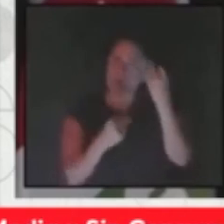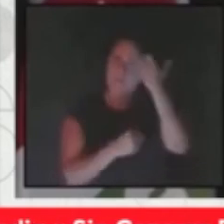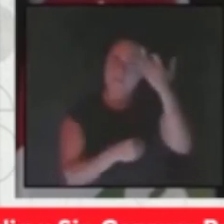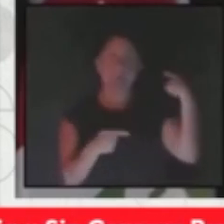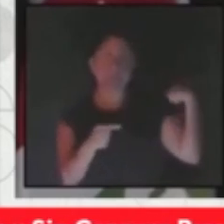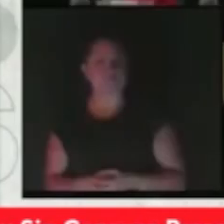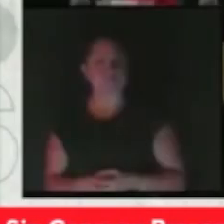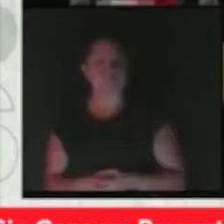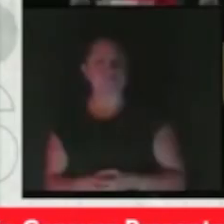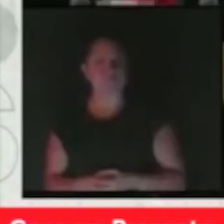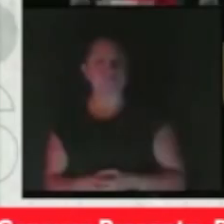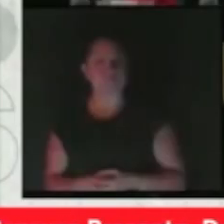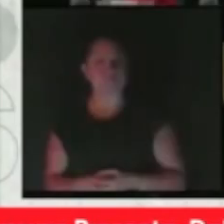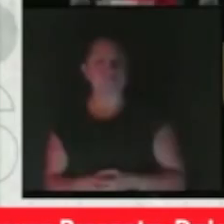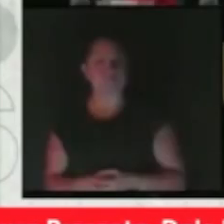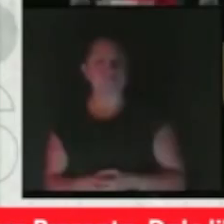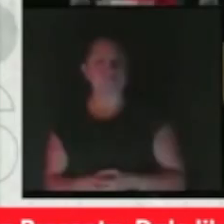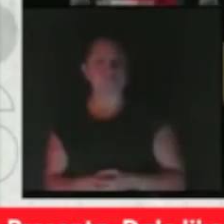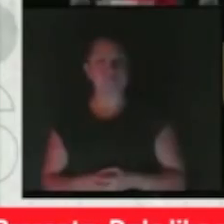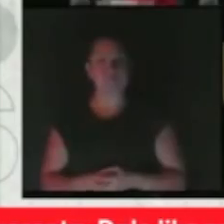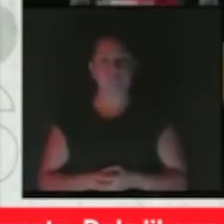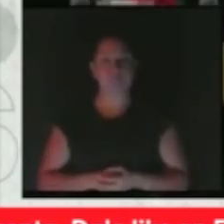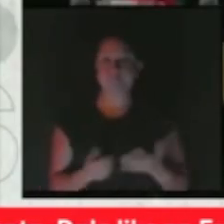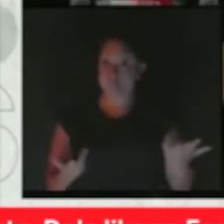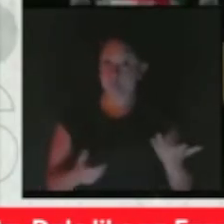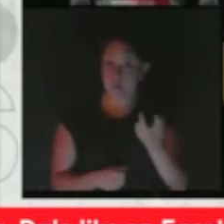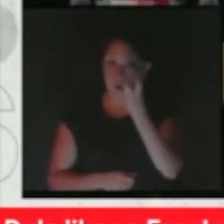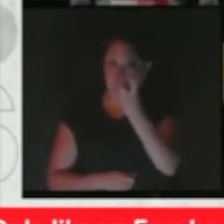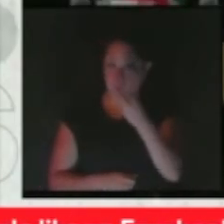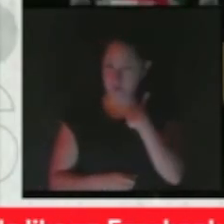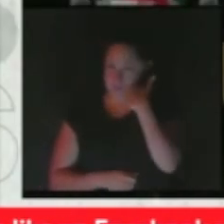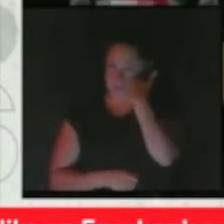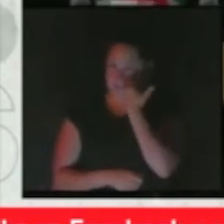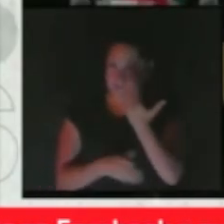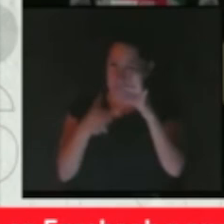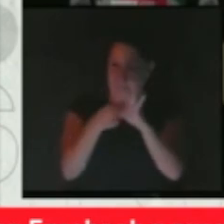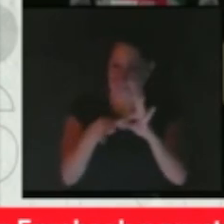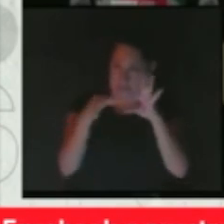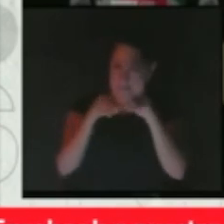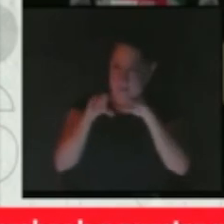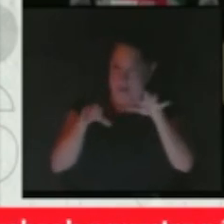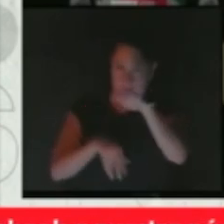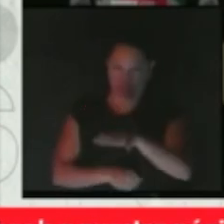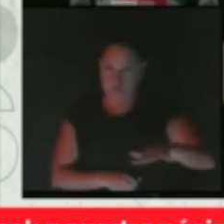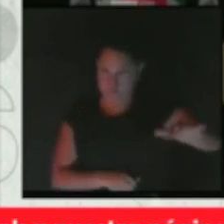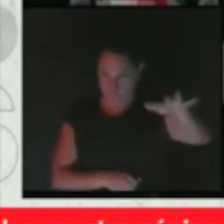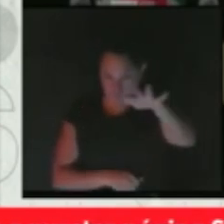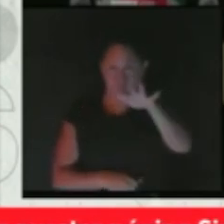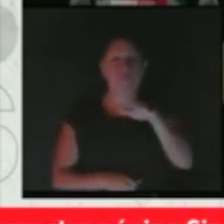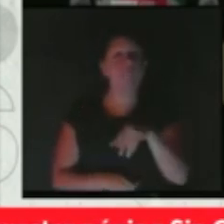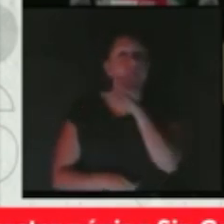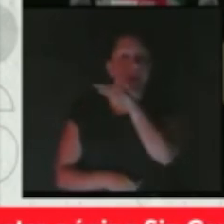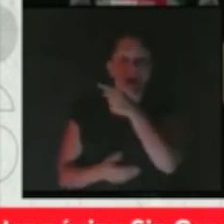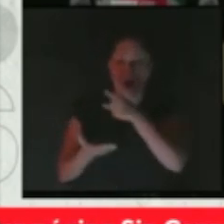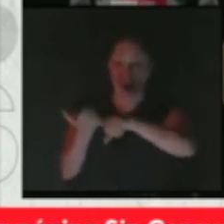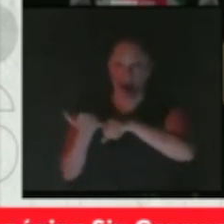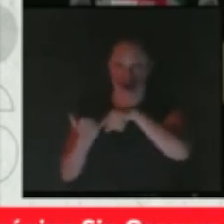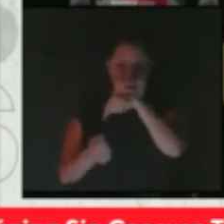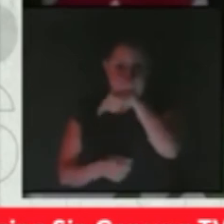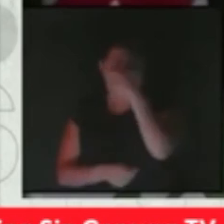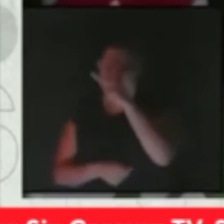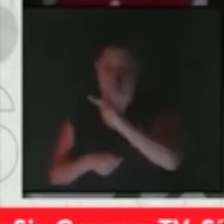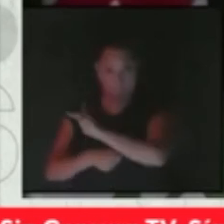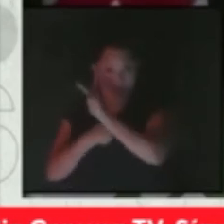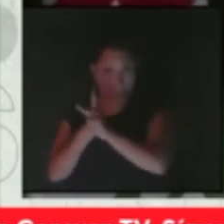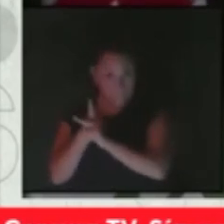chingada. Escuchemos esto. El México democrático de libertades y progresistas lo